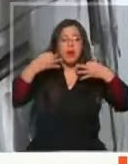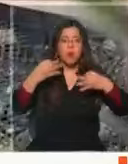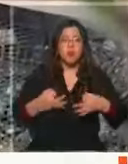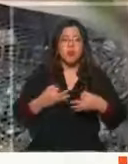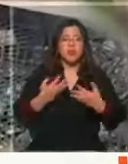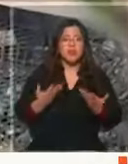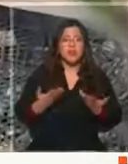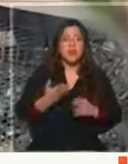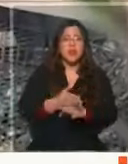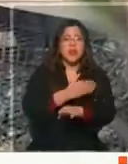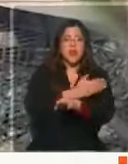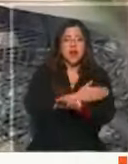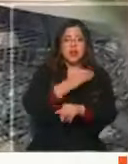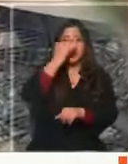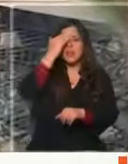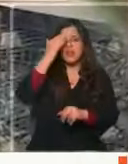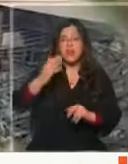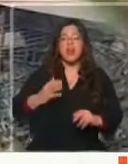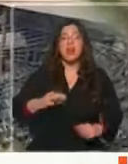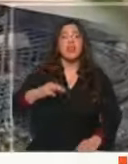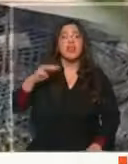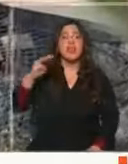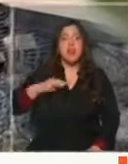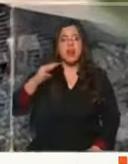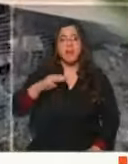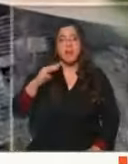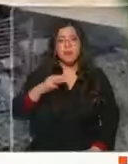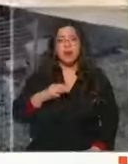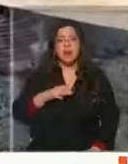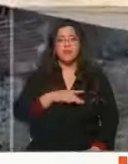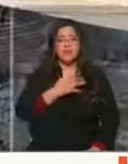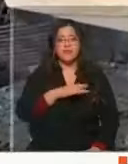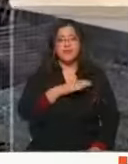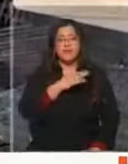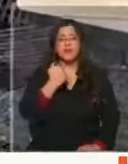de la celebración del Día de la Madre pierden a una esposa